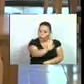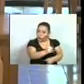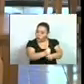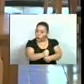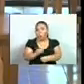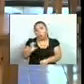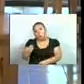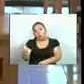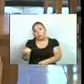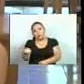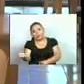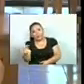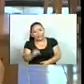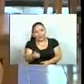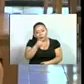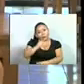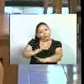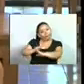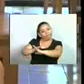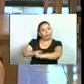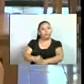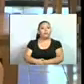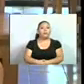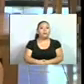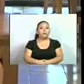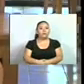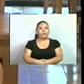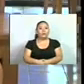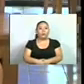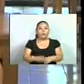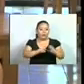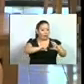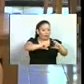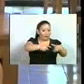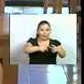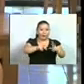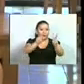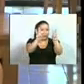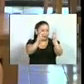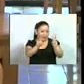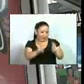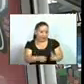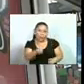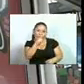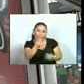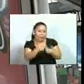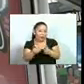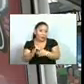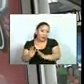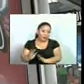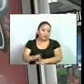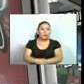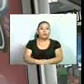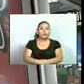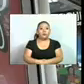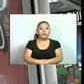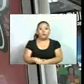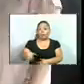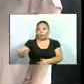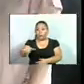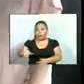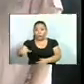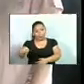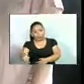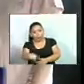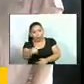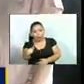y por la seguridad del cliente. Parte de los menú los tenemos como dijéramos este... Pero en otros establecimientos